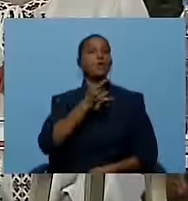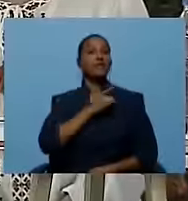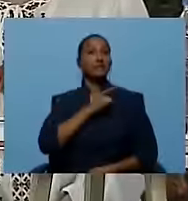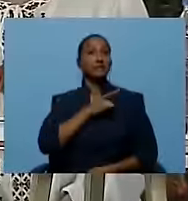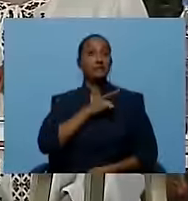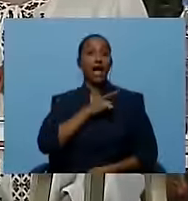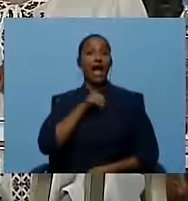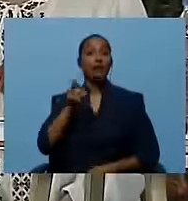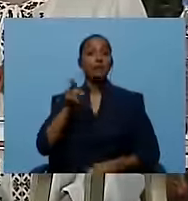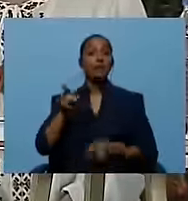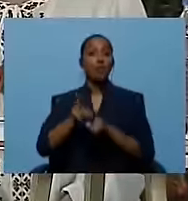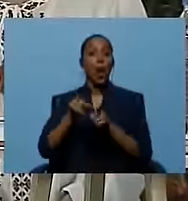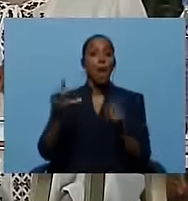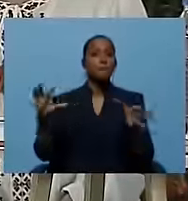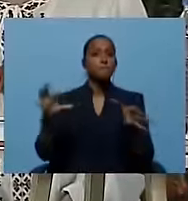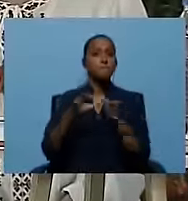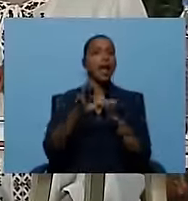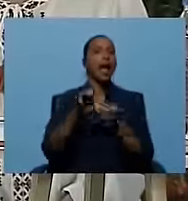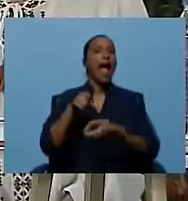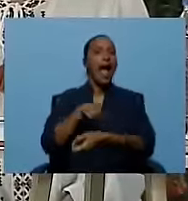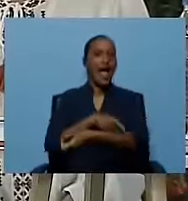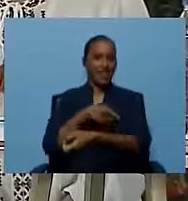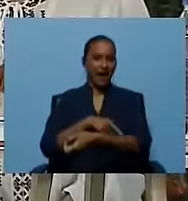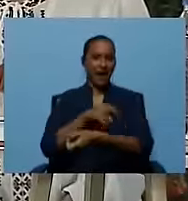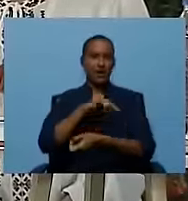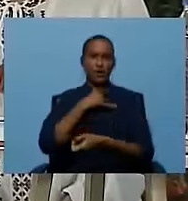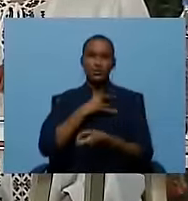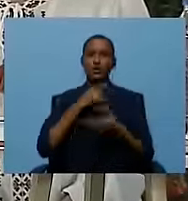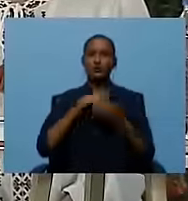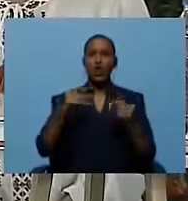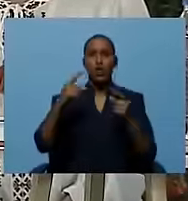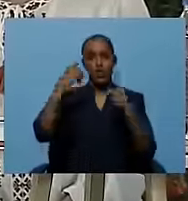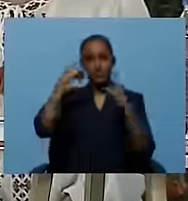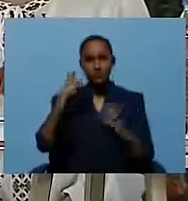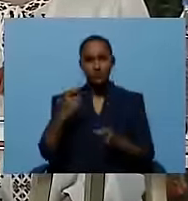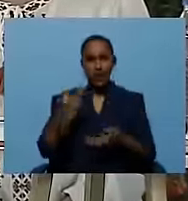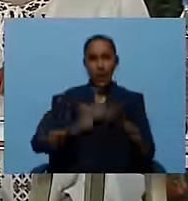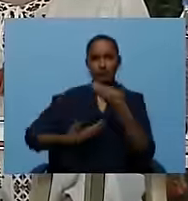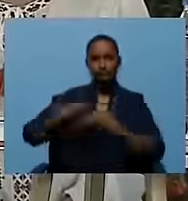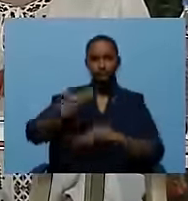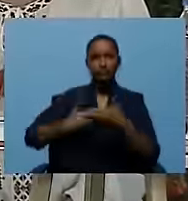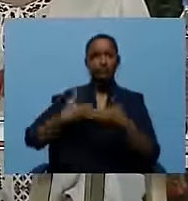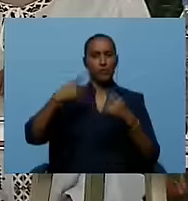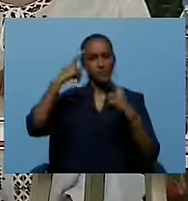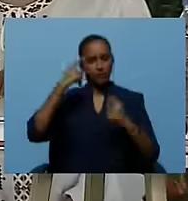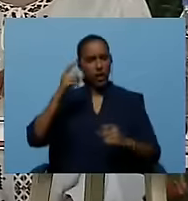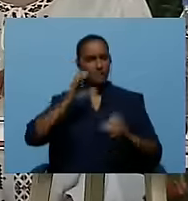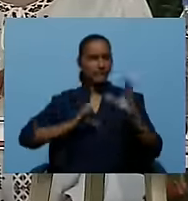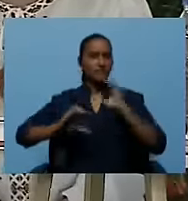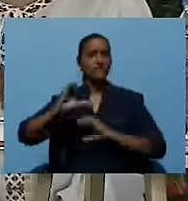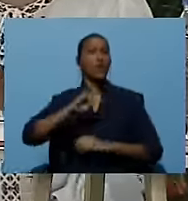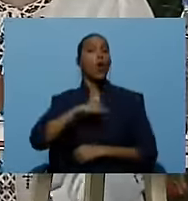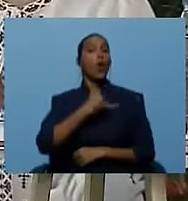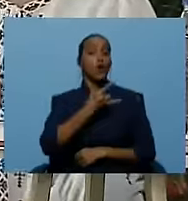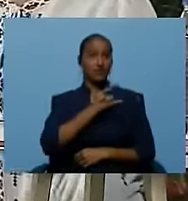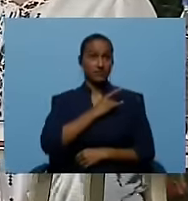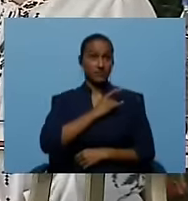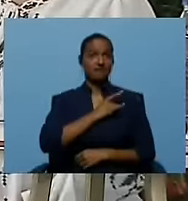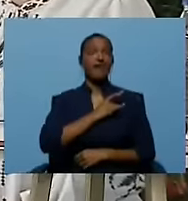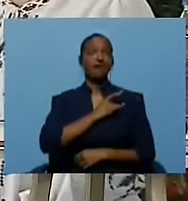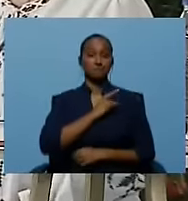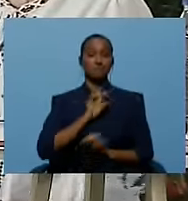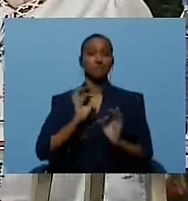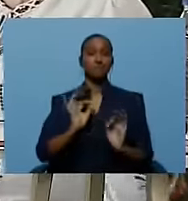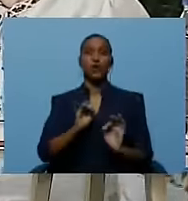hermana mayor con todos sus profesionales, con todos sus avances científicos de nuestra universidad, que lleva el nombre